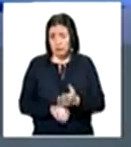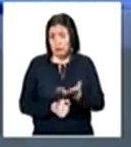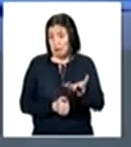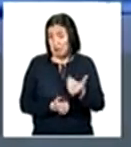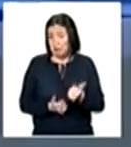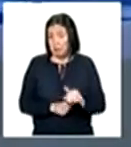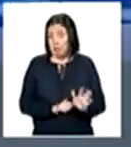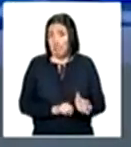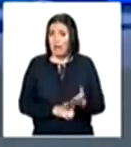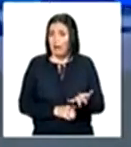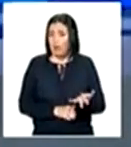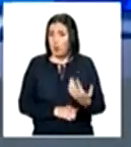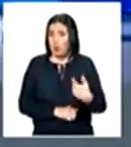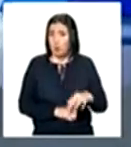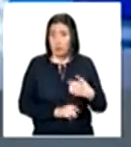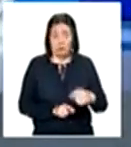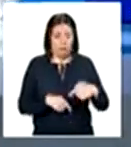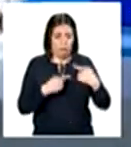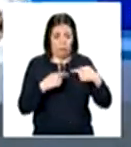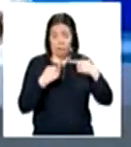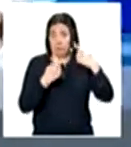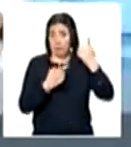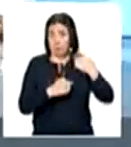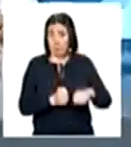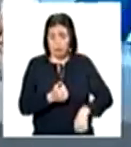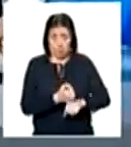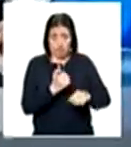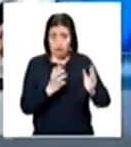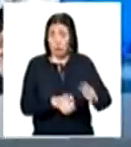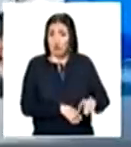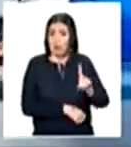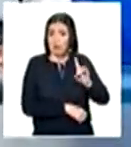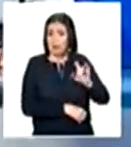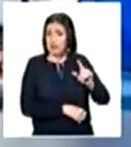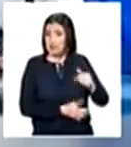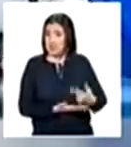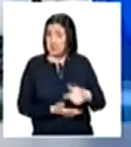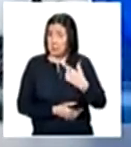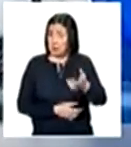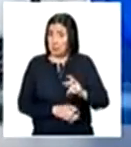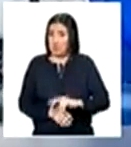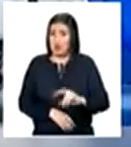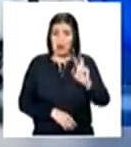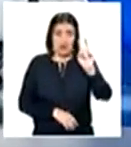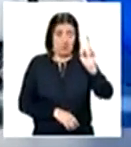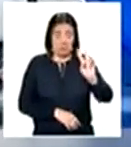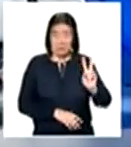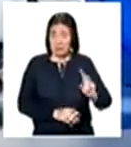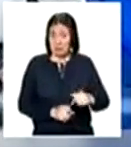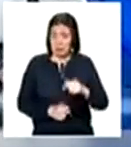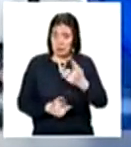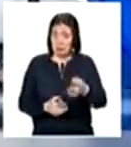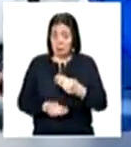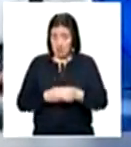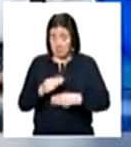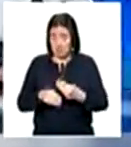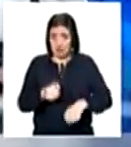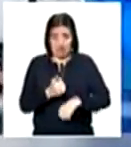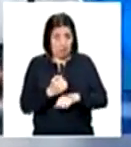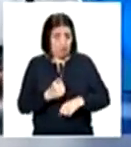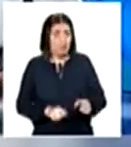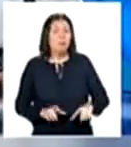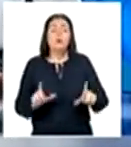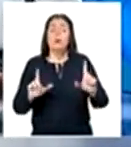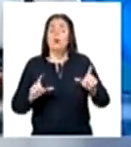Bien, y el astro del fútbol, Diego Armando Maradona, conducirá un programa en Venezuela durante el Mundial de Fútbol. Mira tú, ¿hasta dónde se va?